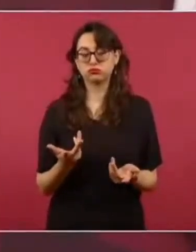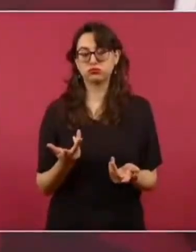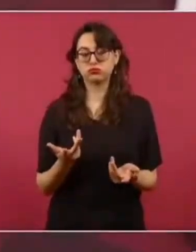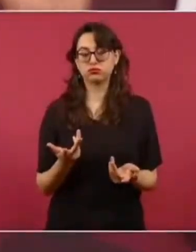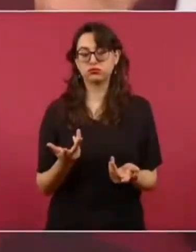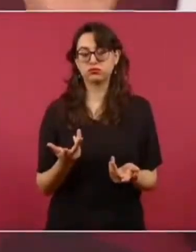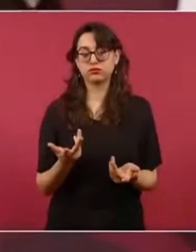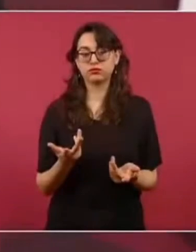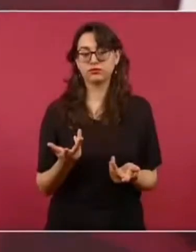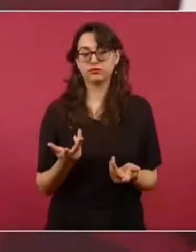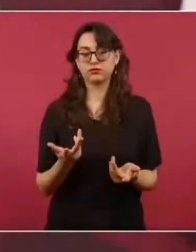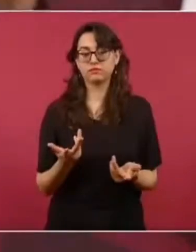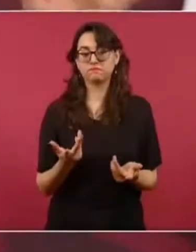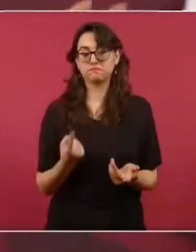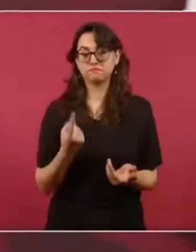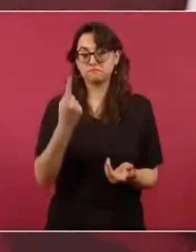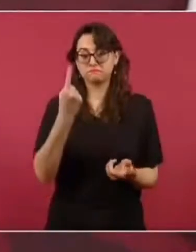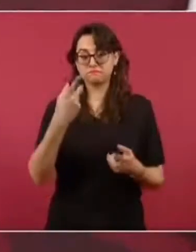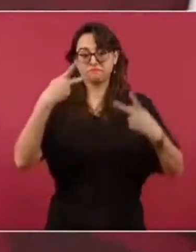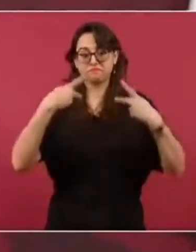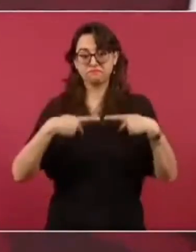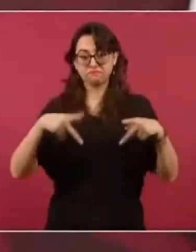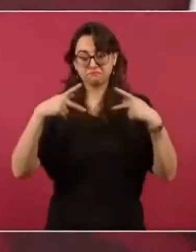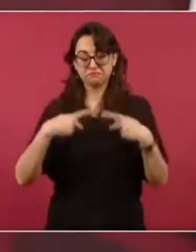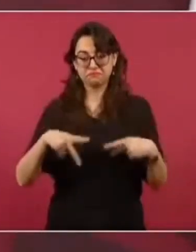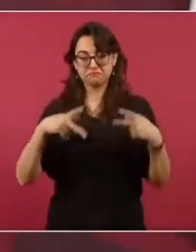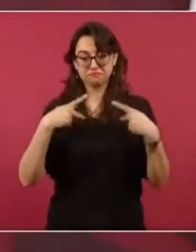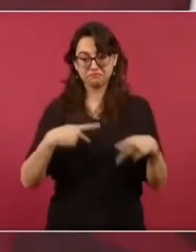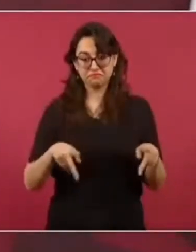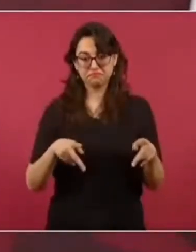a no querer